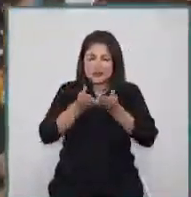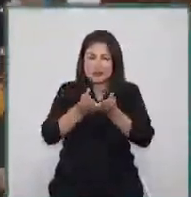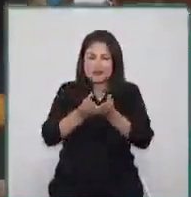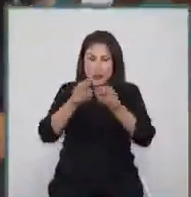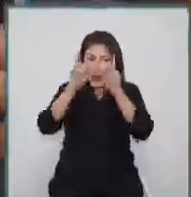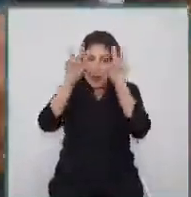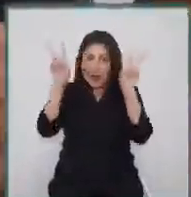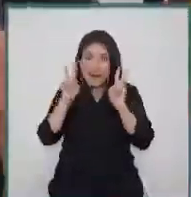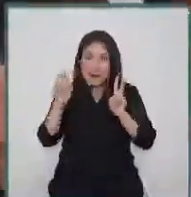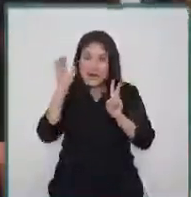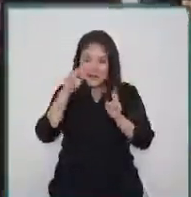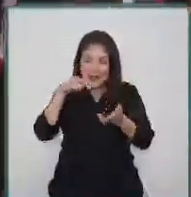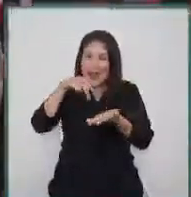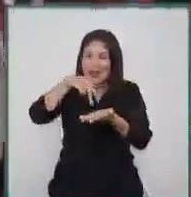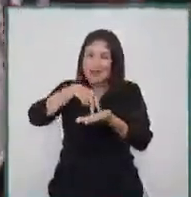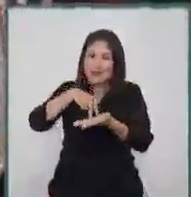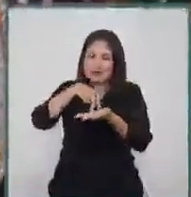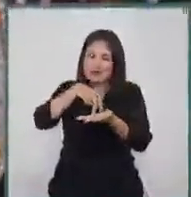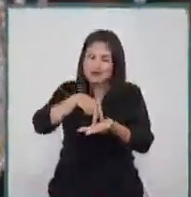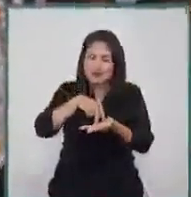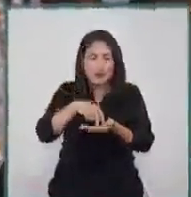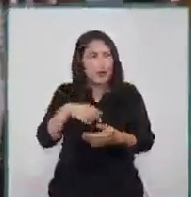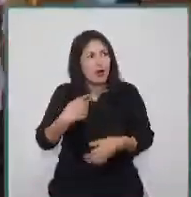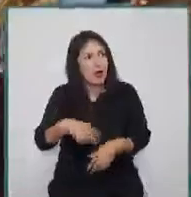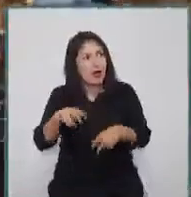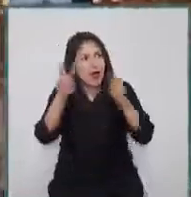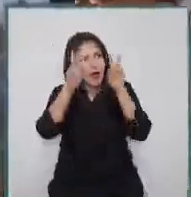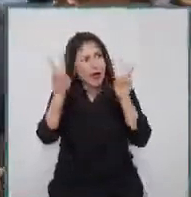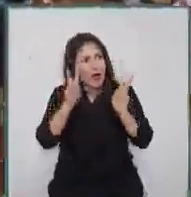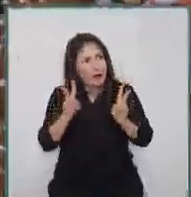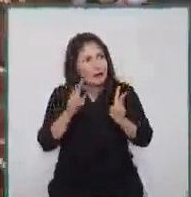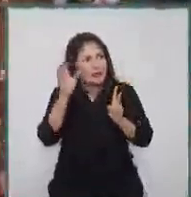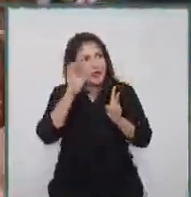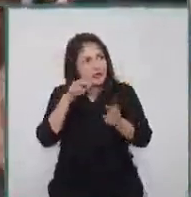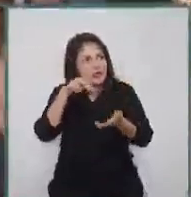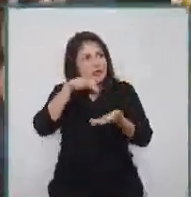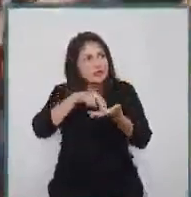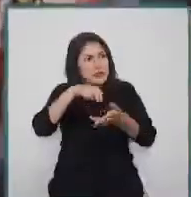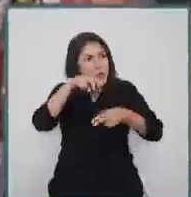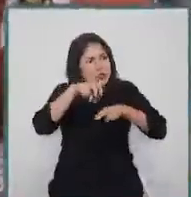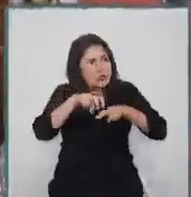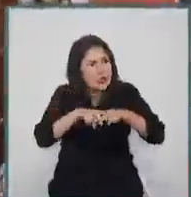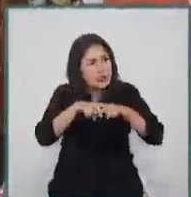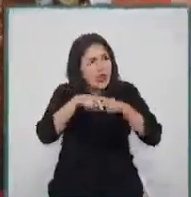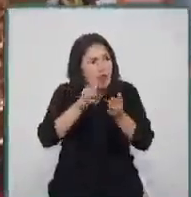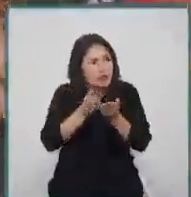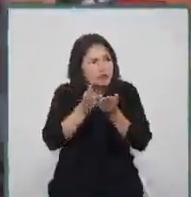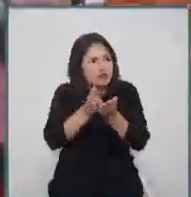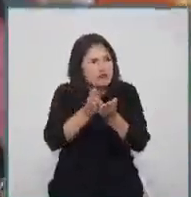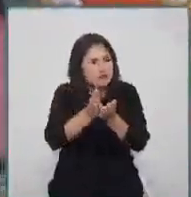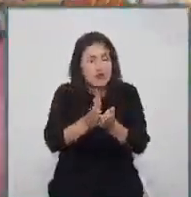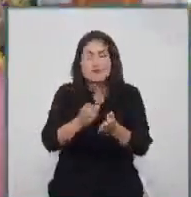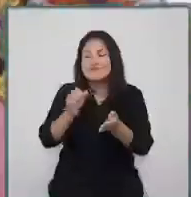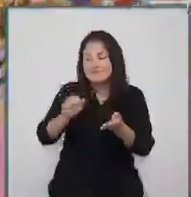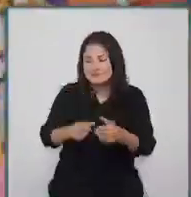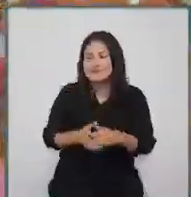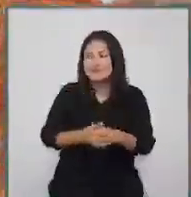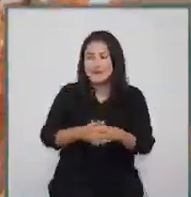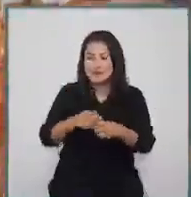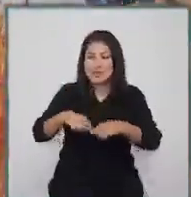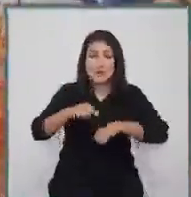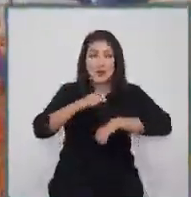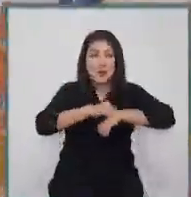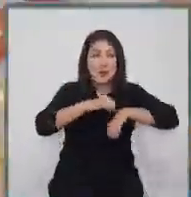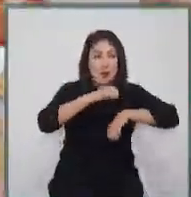la balsa y la Virgen. Y la Virgen en la Candelaria. La Virgen está sentada en la balsa. Claro. Y acá está